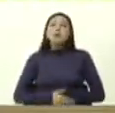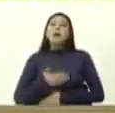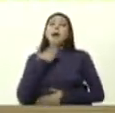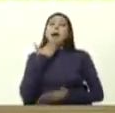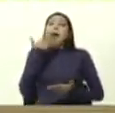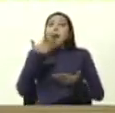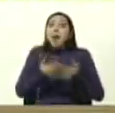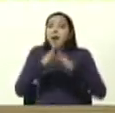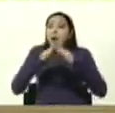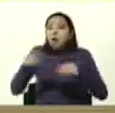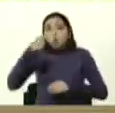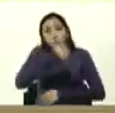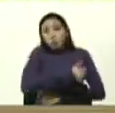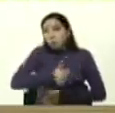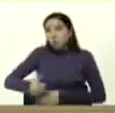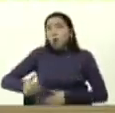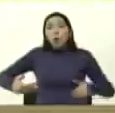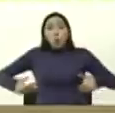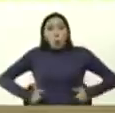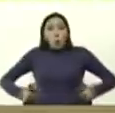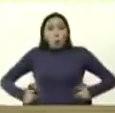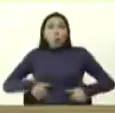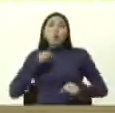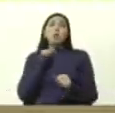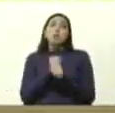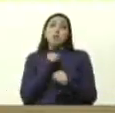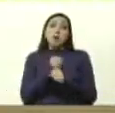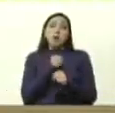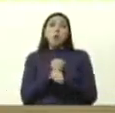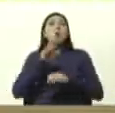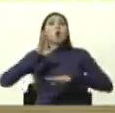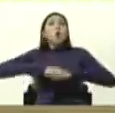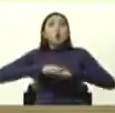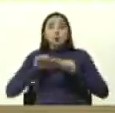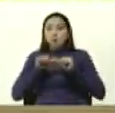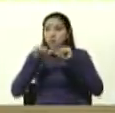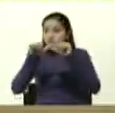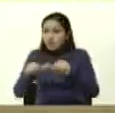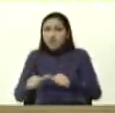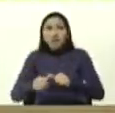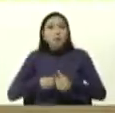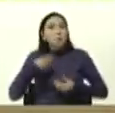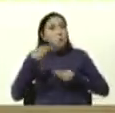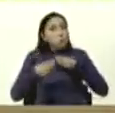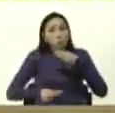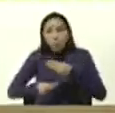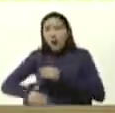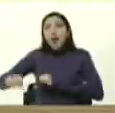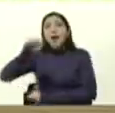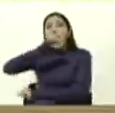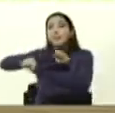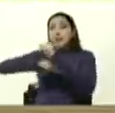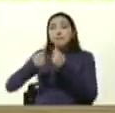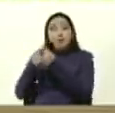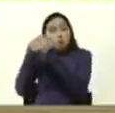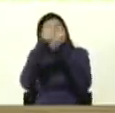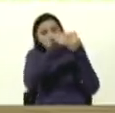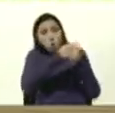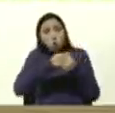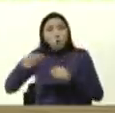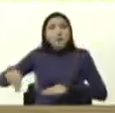gracias a todos ustedes por su esfuerzo, por su trabajo y porque debemos seguir marchando adelante en defensa de la economía